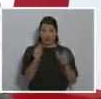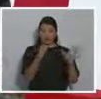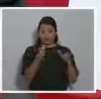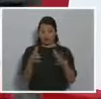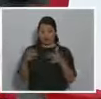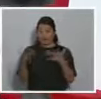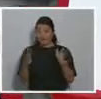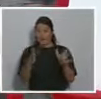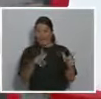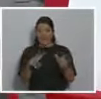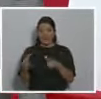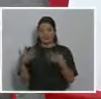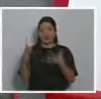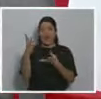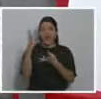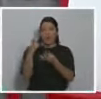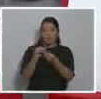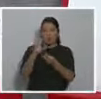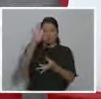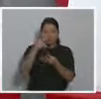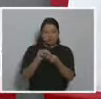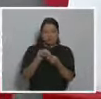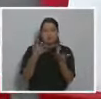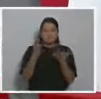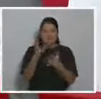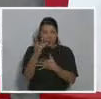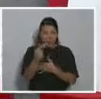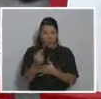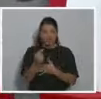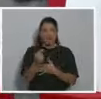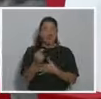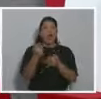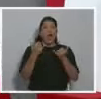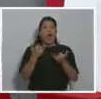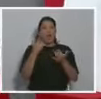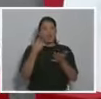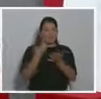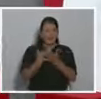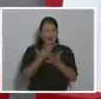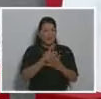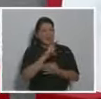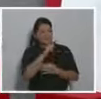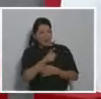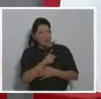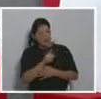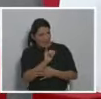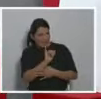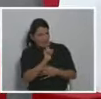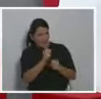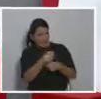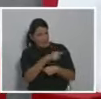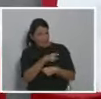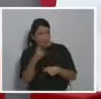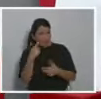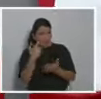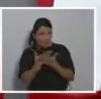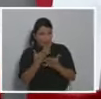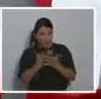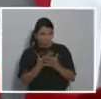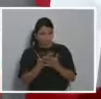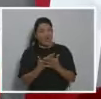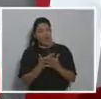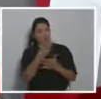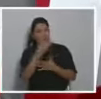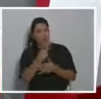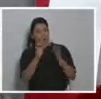ya contó, ya nada más están, lo que hacen es una verificación, ¿verdad, don Olman? Eso es lo que hacen, que haya contado